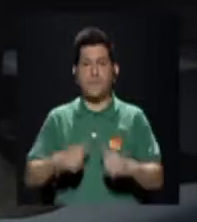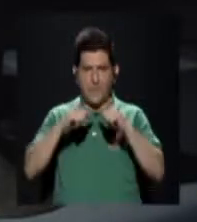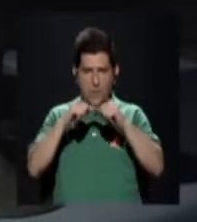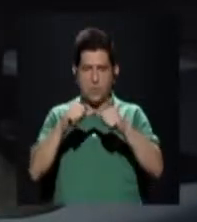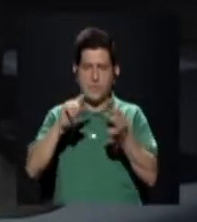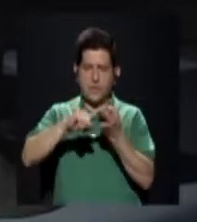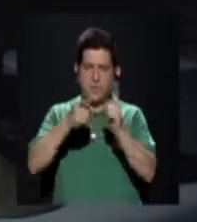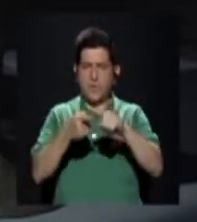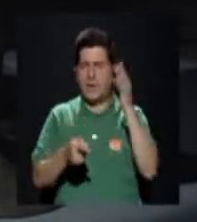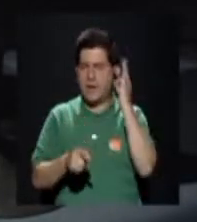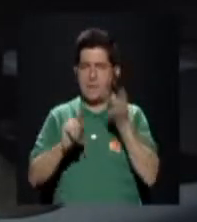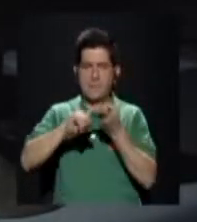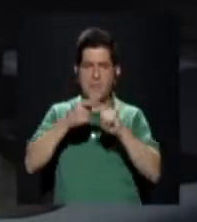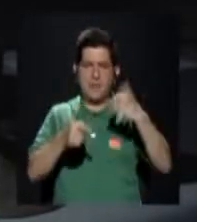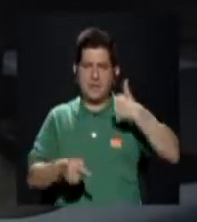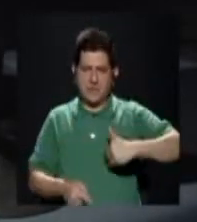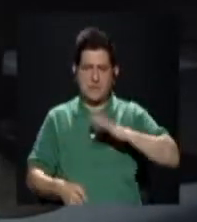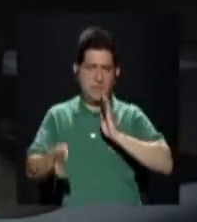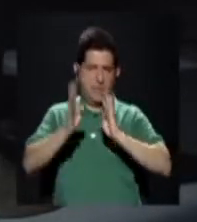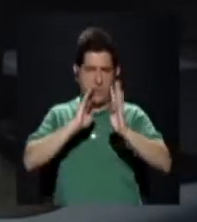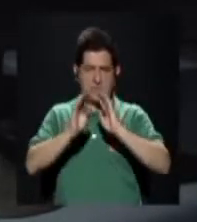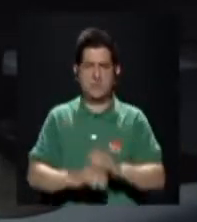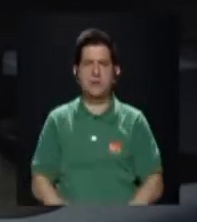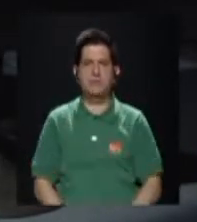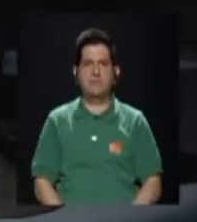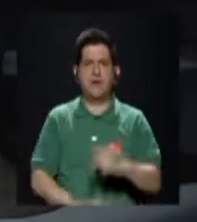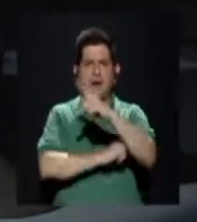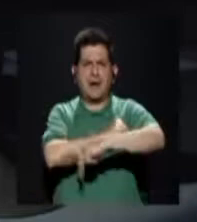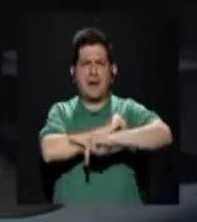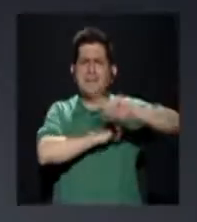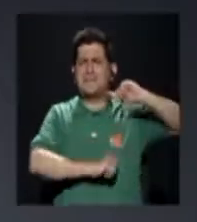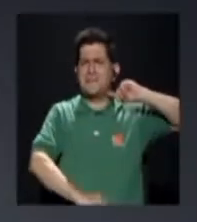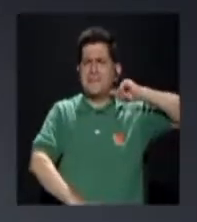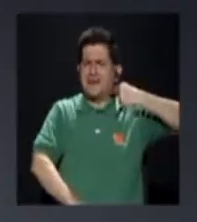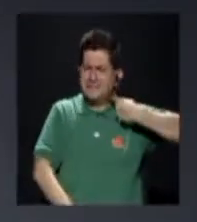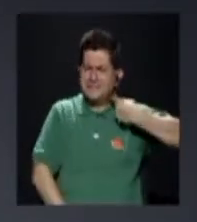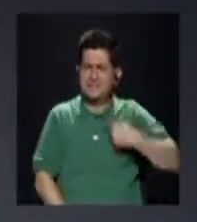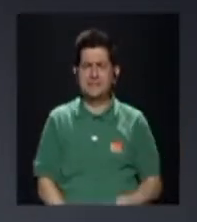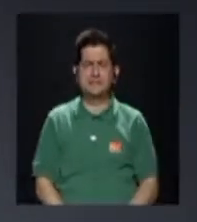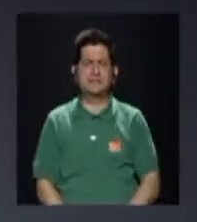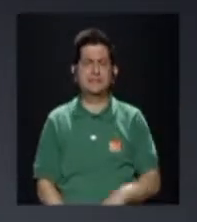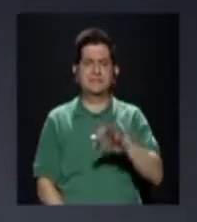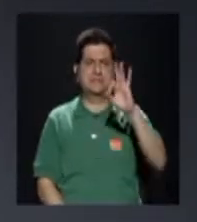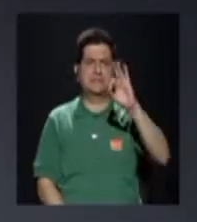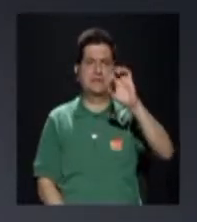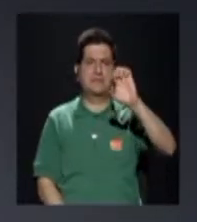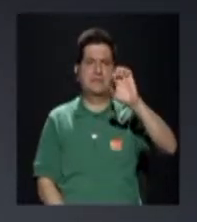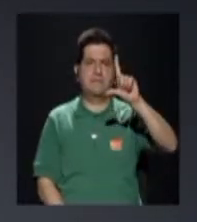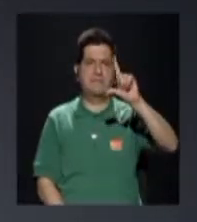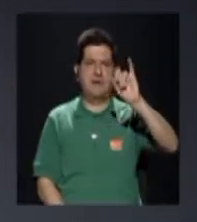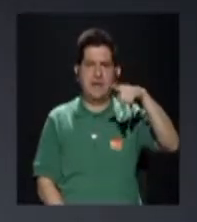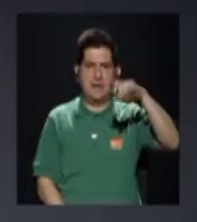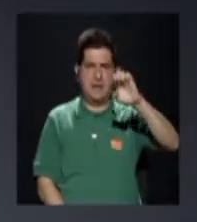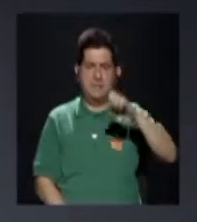Continuamos, amigas y amigos, conversando de qué país más caro. Y don Felipe nos estaba explicando un poco su lista